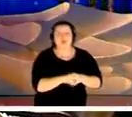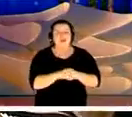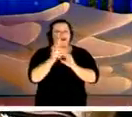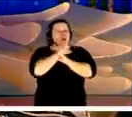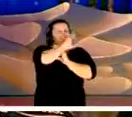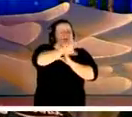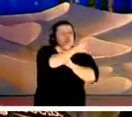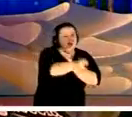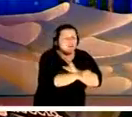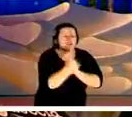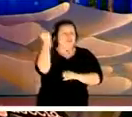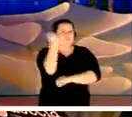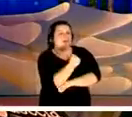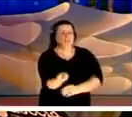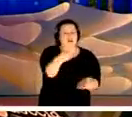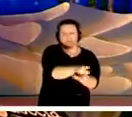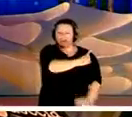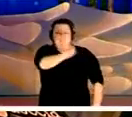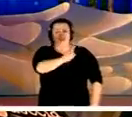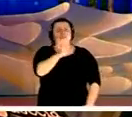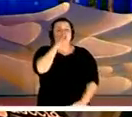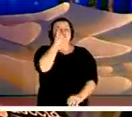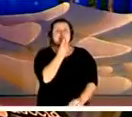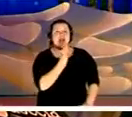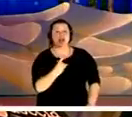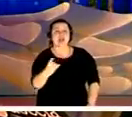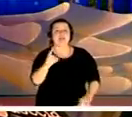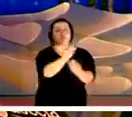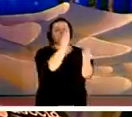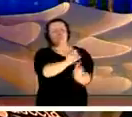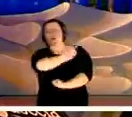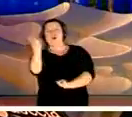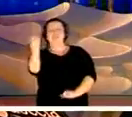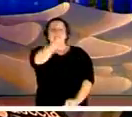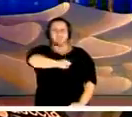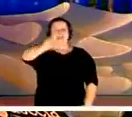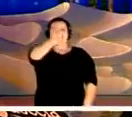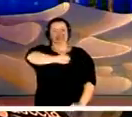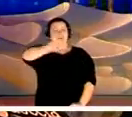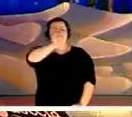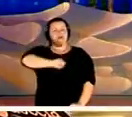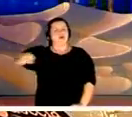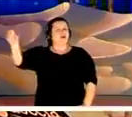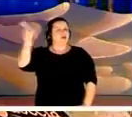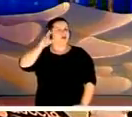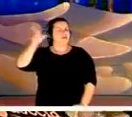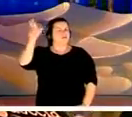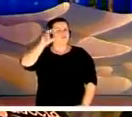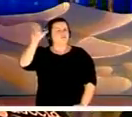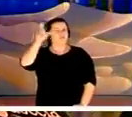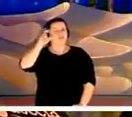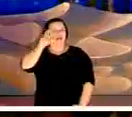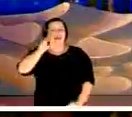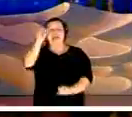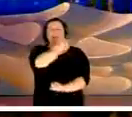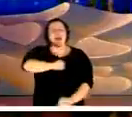más. Ahora, enamoro, cantando. Escuchadme, ¿podríais? ¡Favor! ¿Por? ¡Que canta y